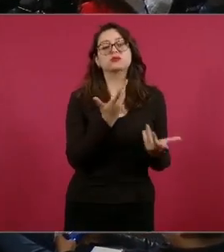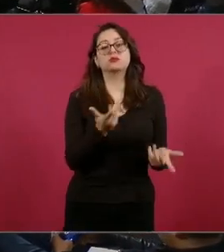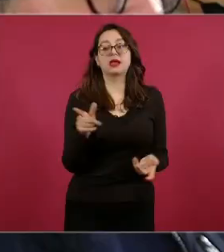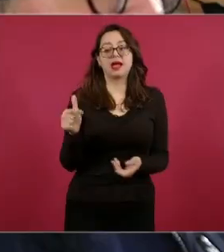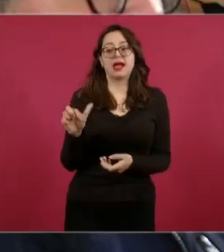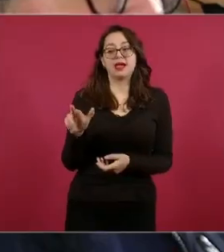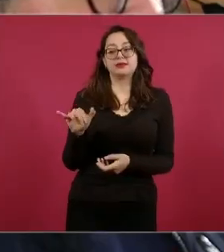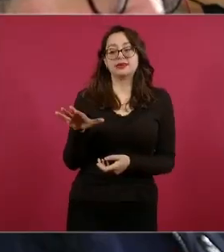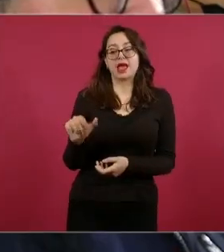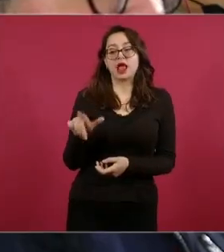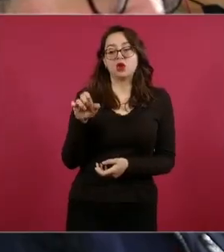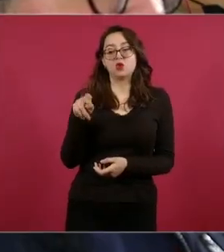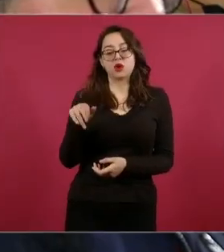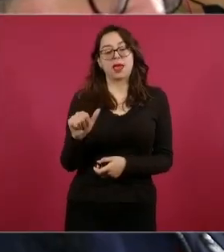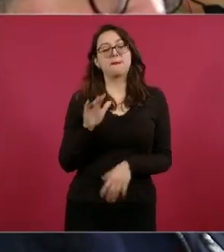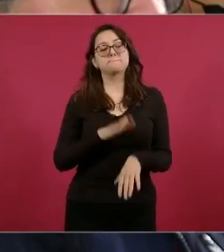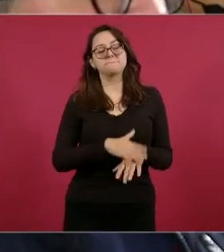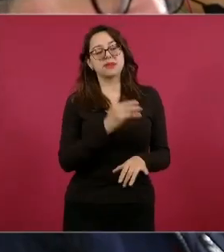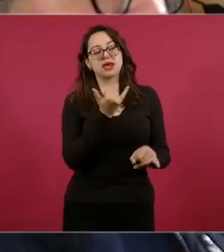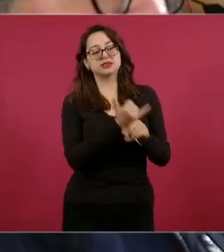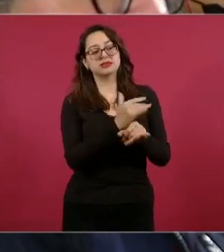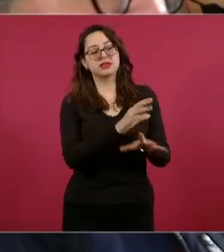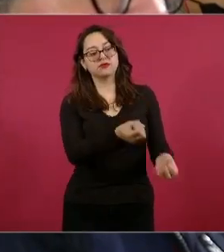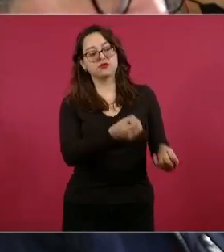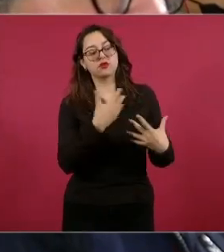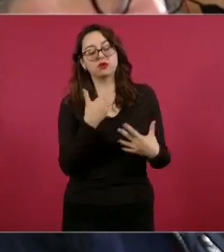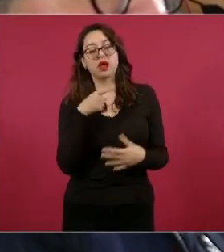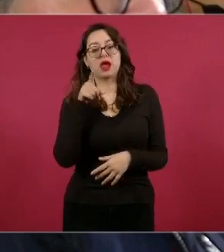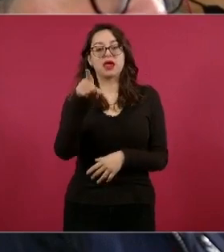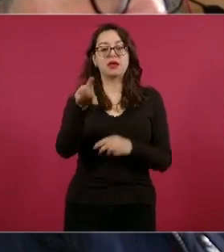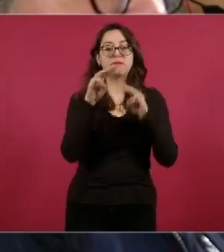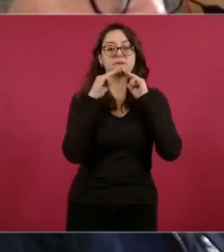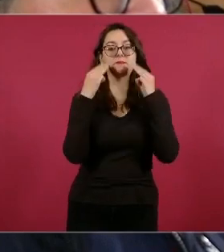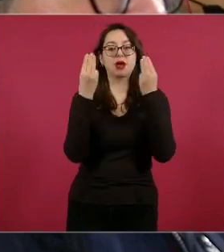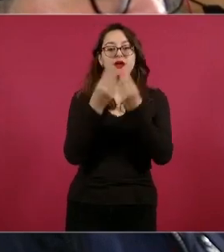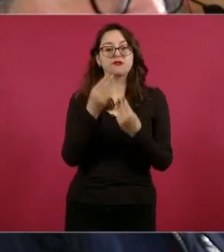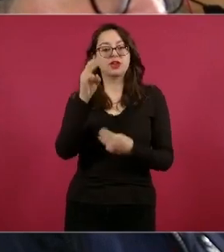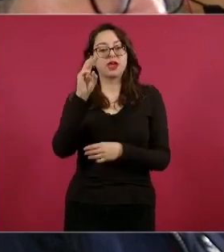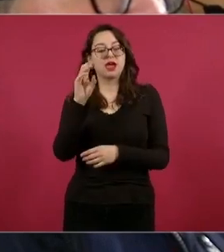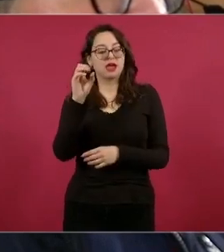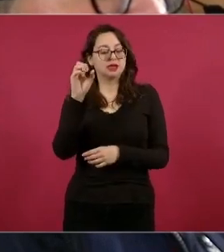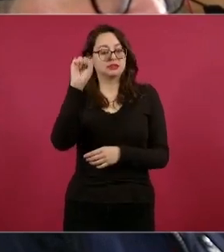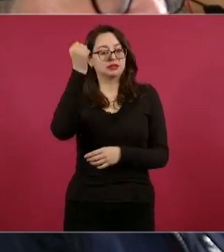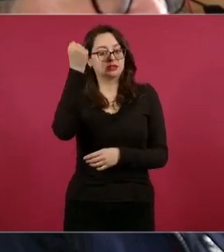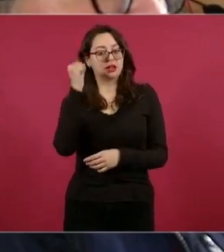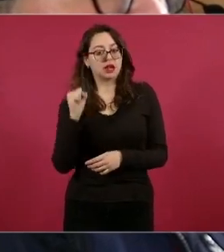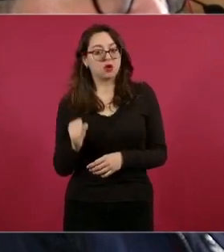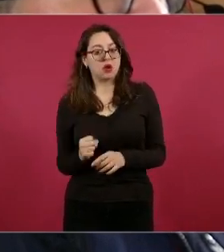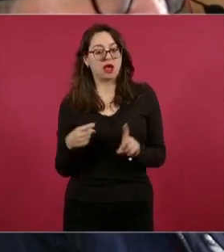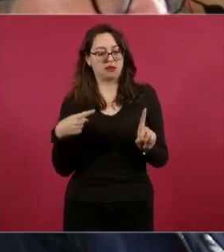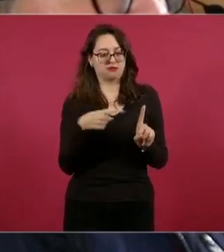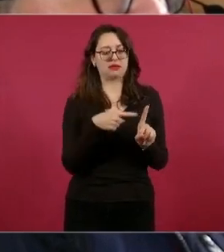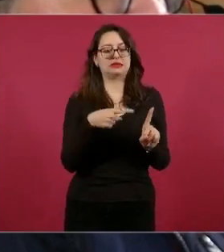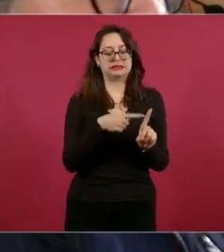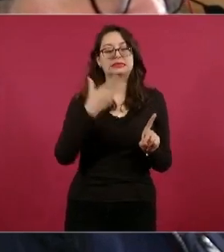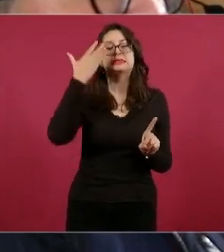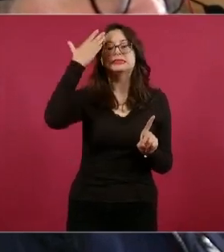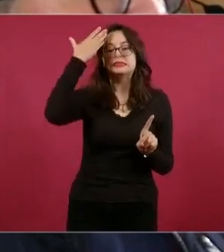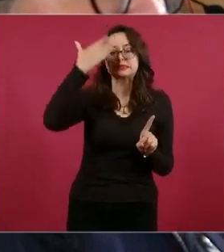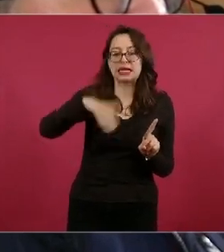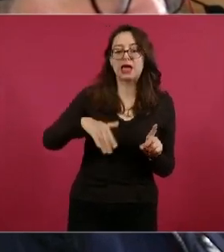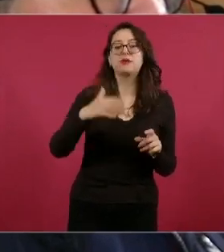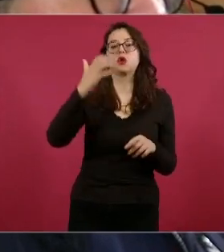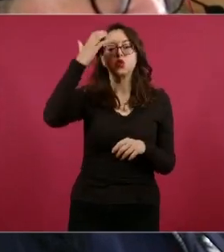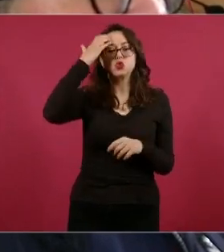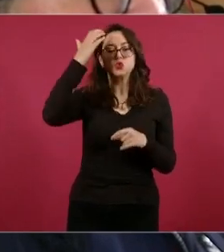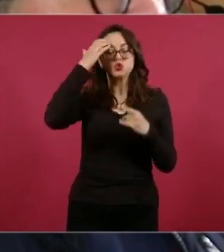de Genaro García Luna y la protección al cártel de Sinaloa. Ociel Cárdenas Guillén es un personaje criminal que lo sabe muy